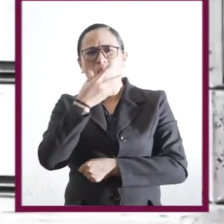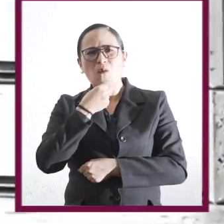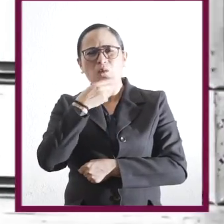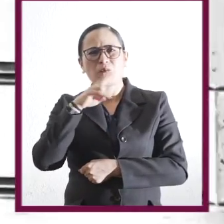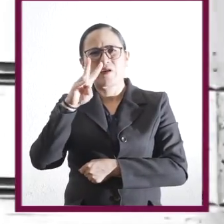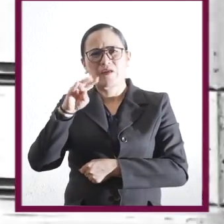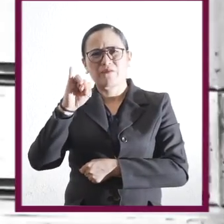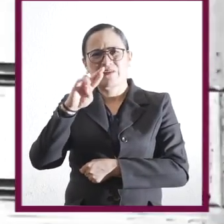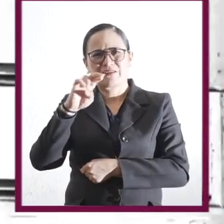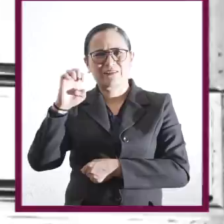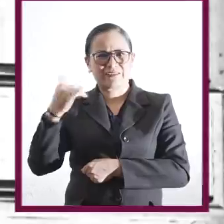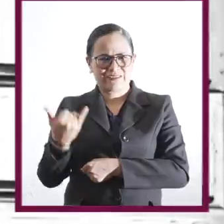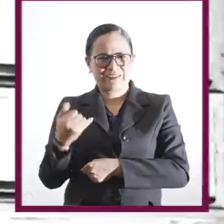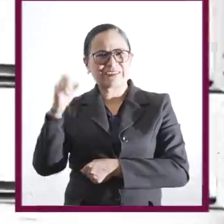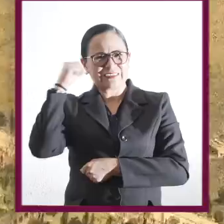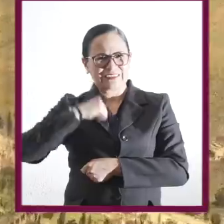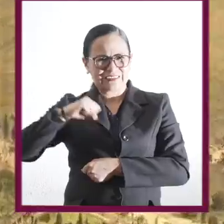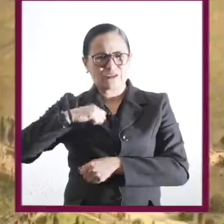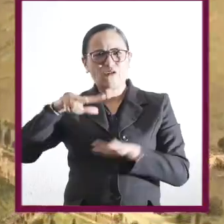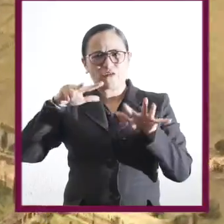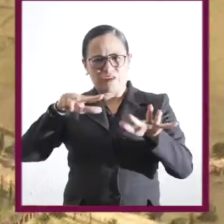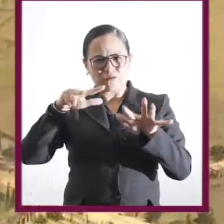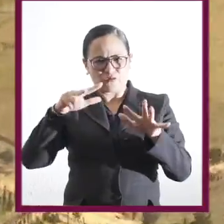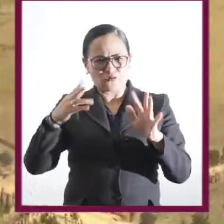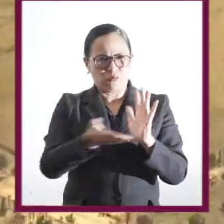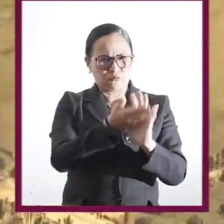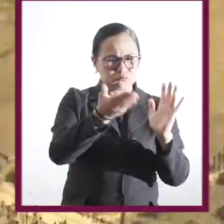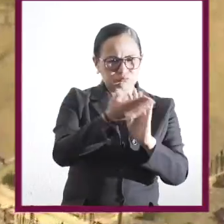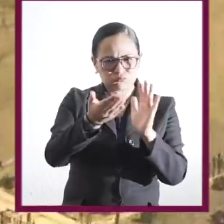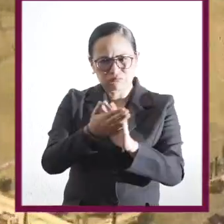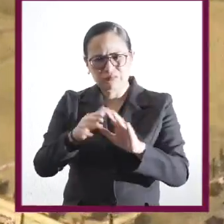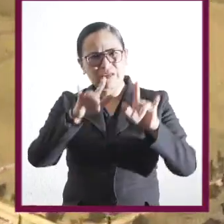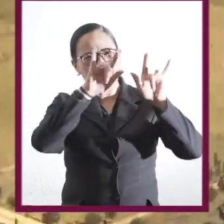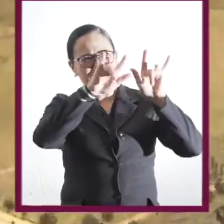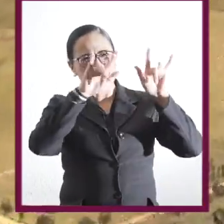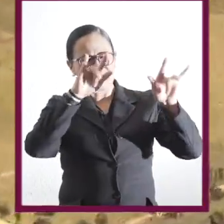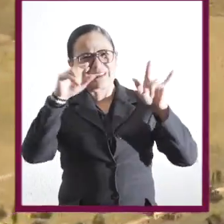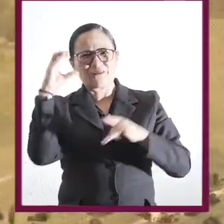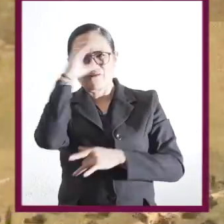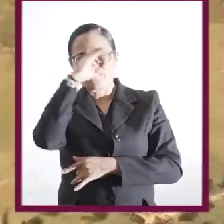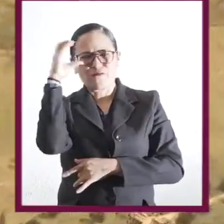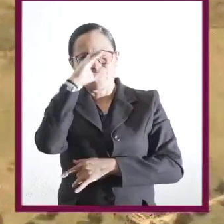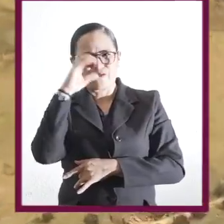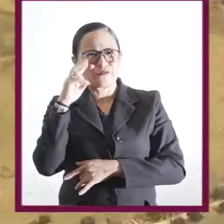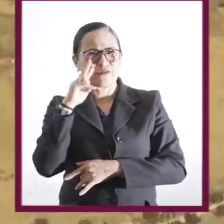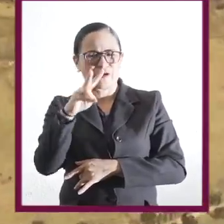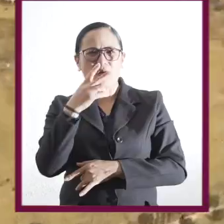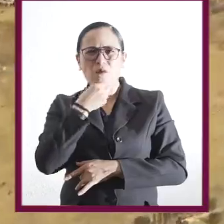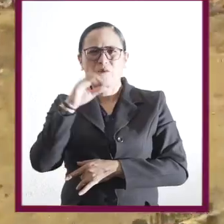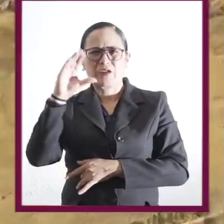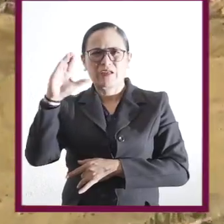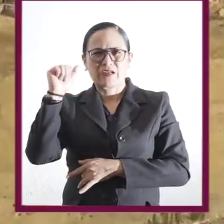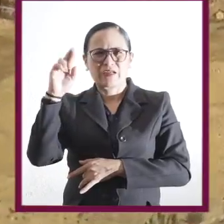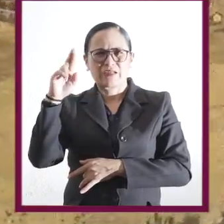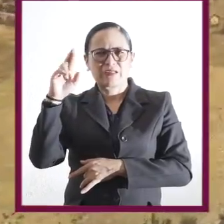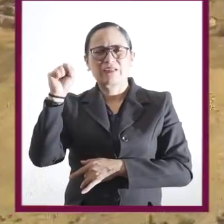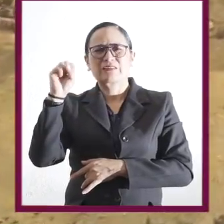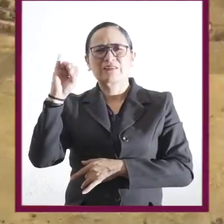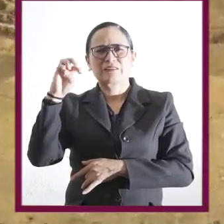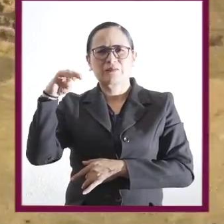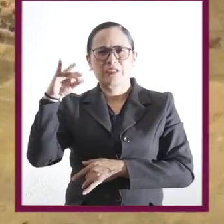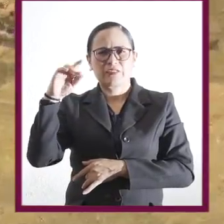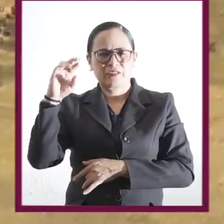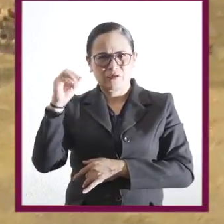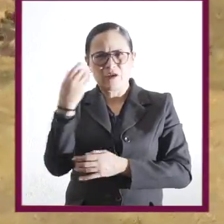promovió su creación en el siglo XVIII. En esta litografía de Casimiro Castro todavía se aprecia su amplio